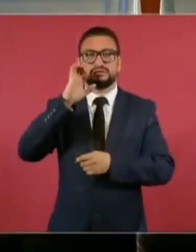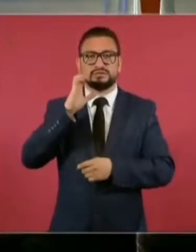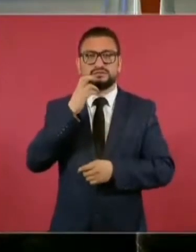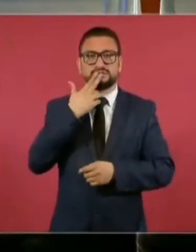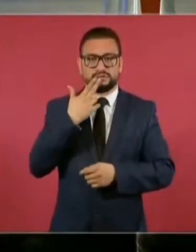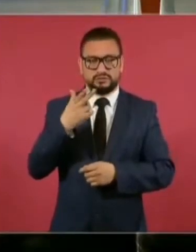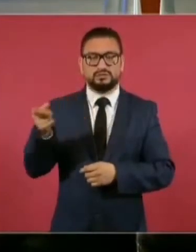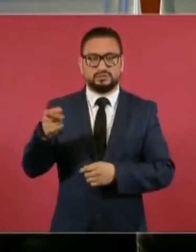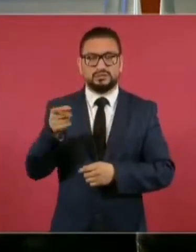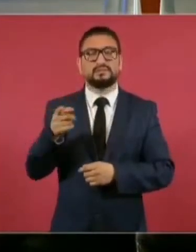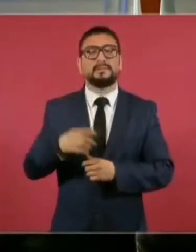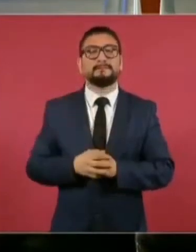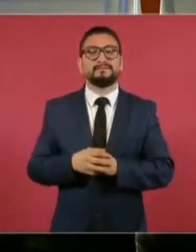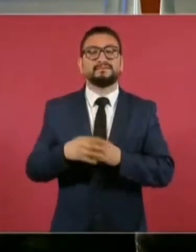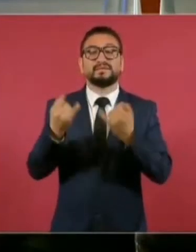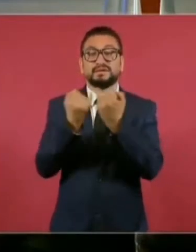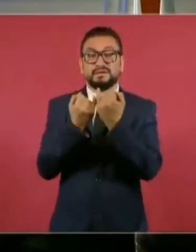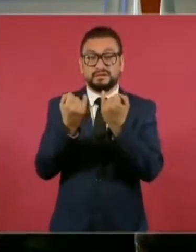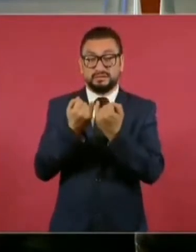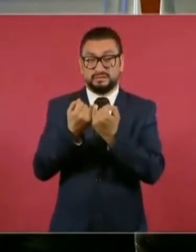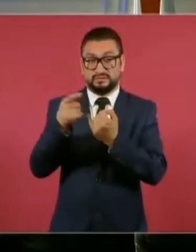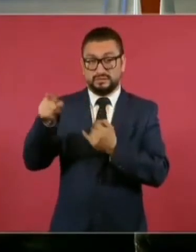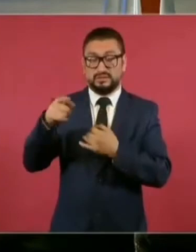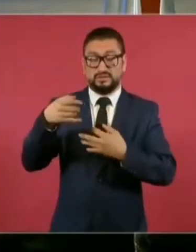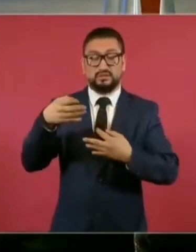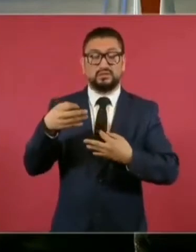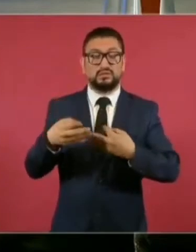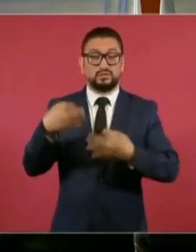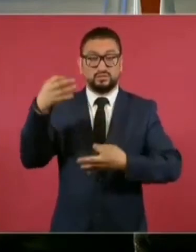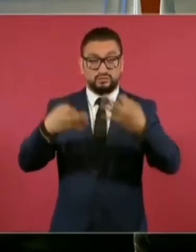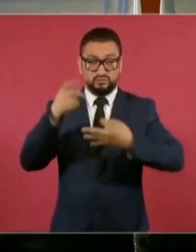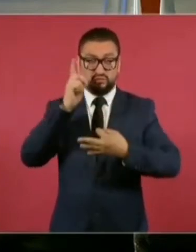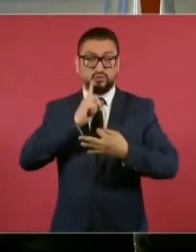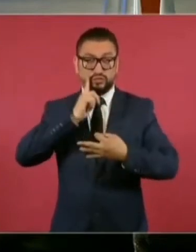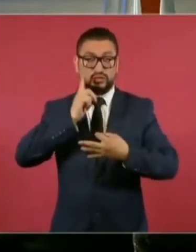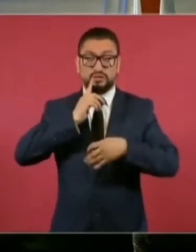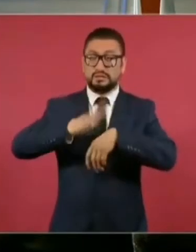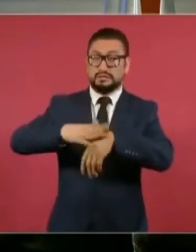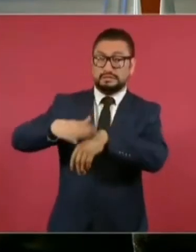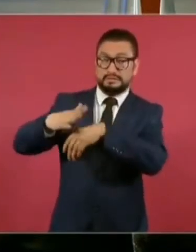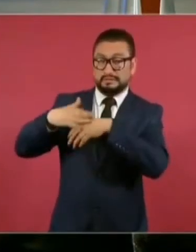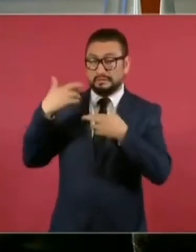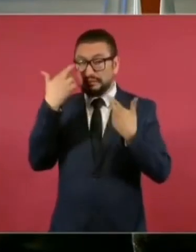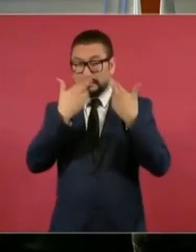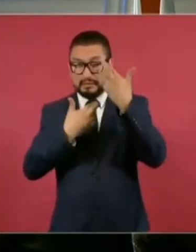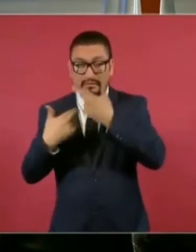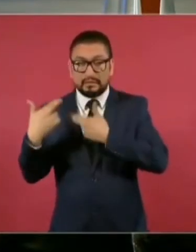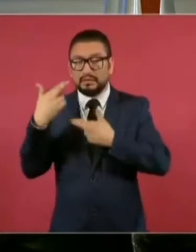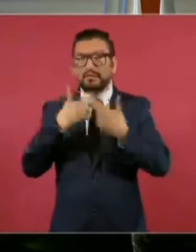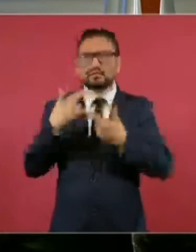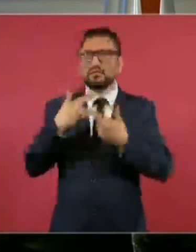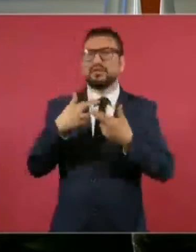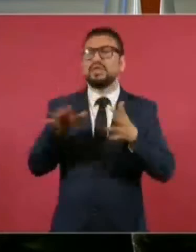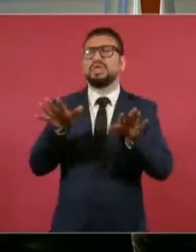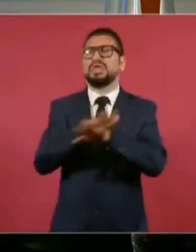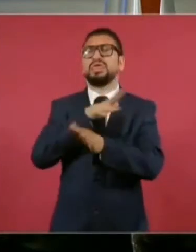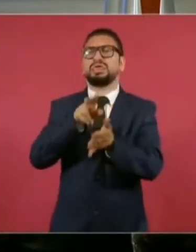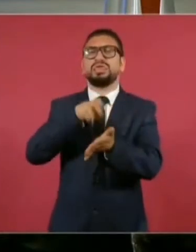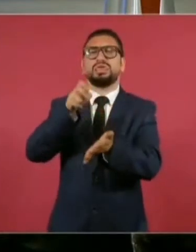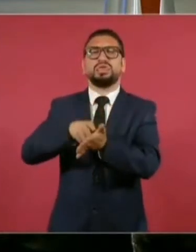Chihuahua. En este caso, la jueza, tras convocar a una audiencia de revisión de medidas, cambió